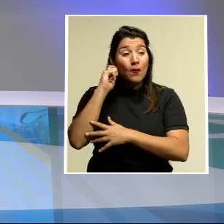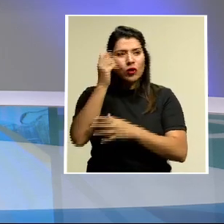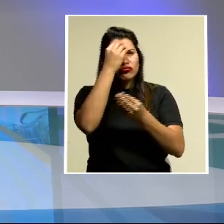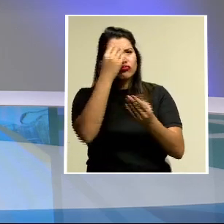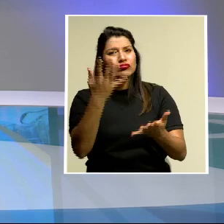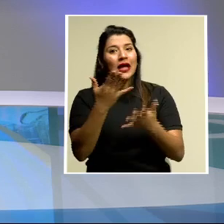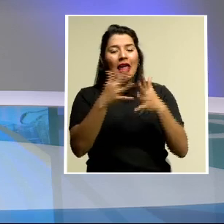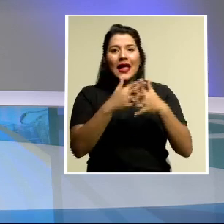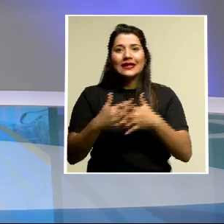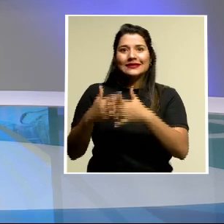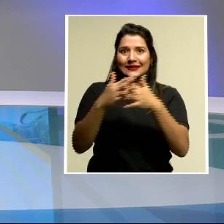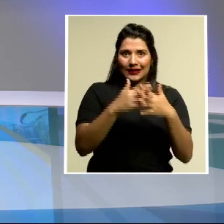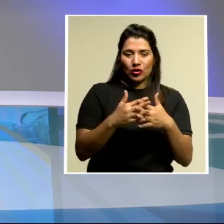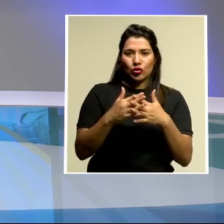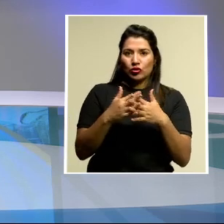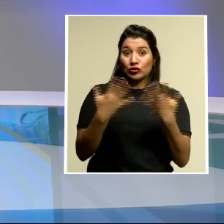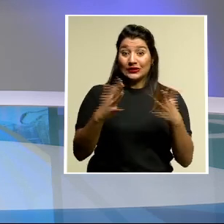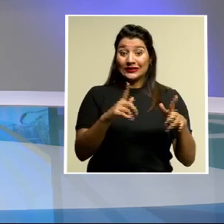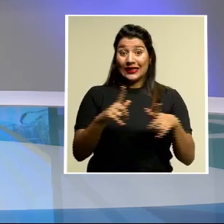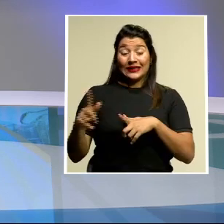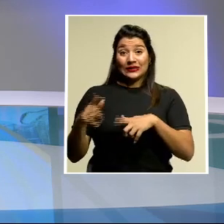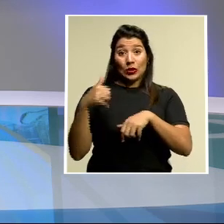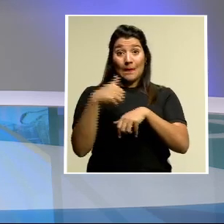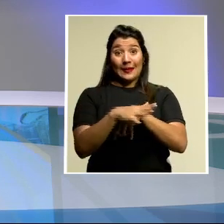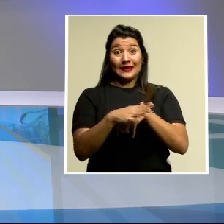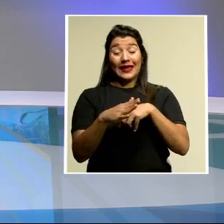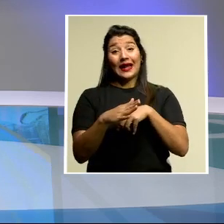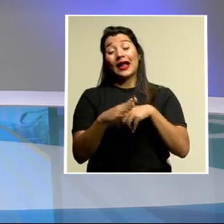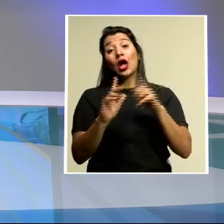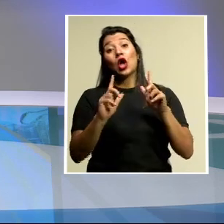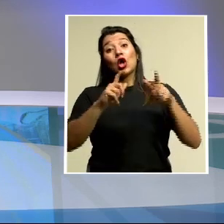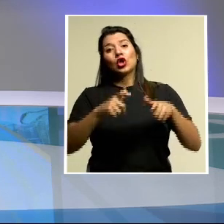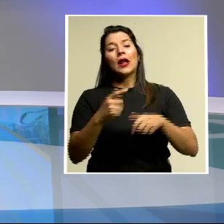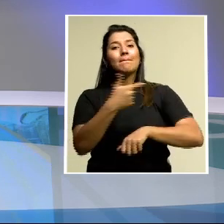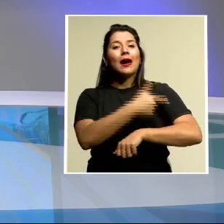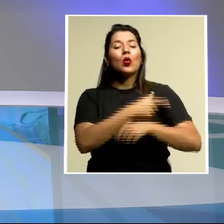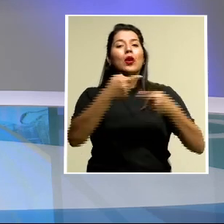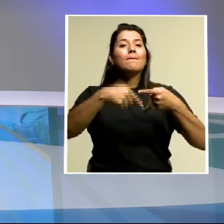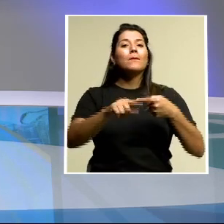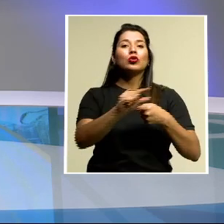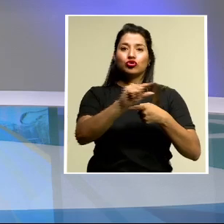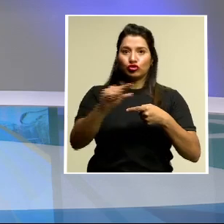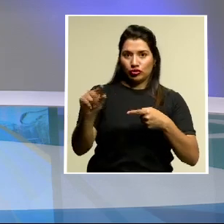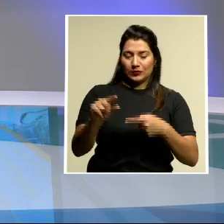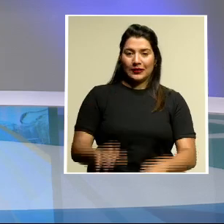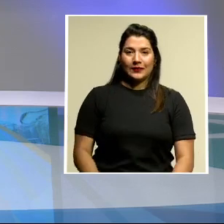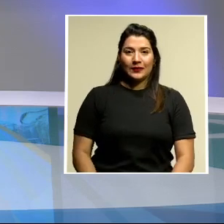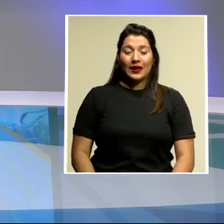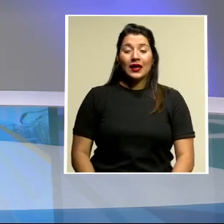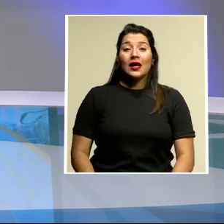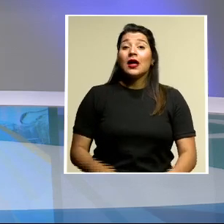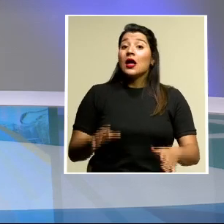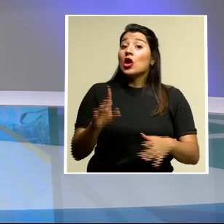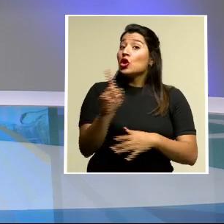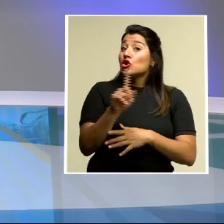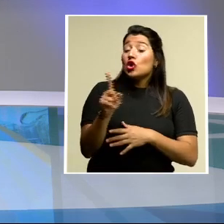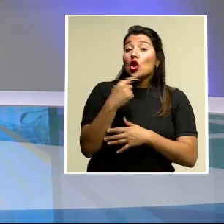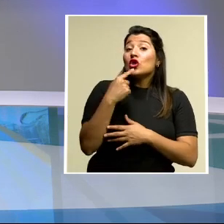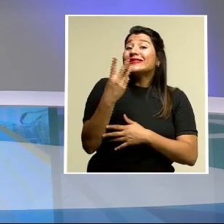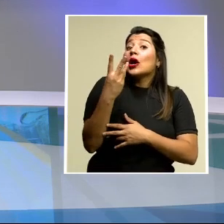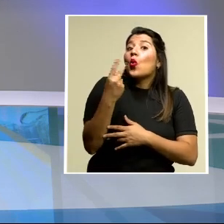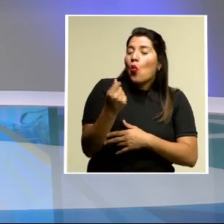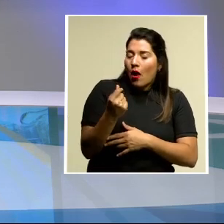se prepara para enviar vacunas a Costa Rica la próxima semana como parte de los mecanismos de donación. Aunque no se especifica